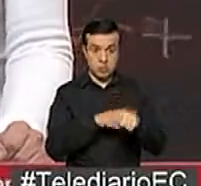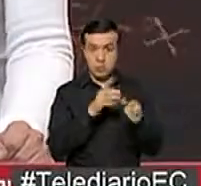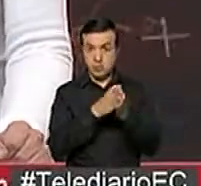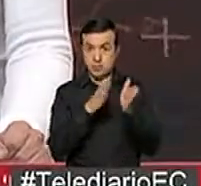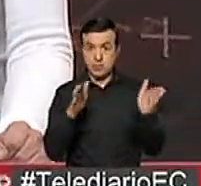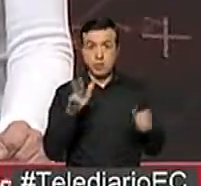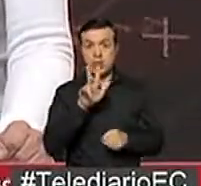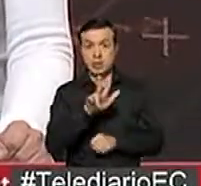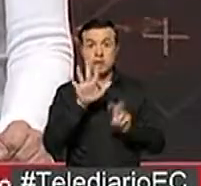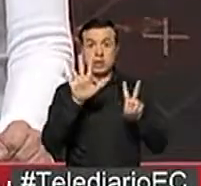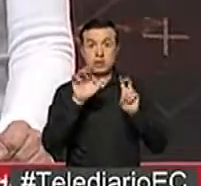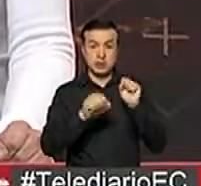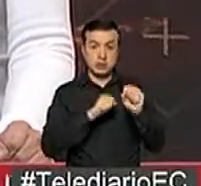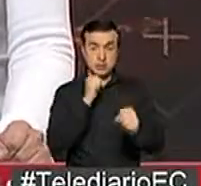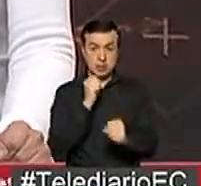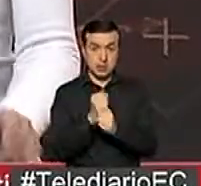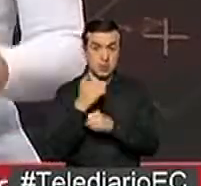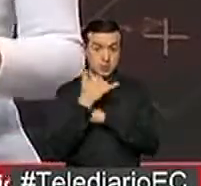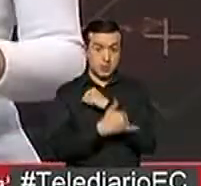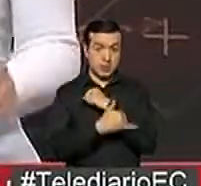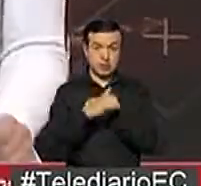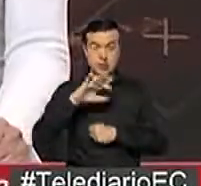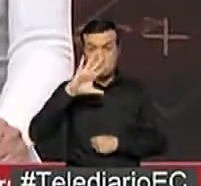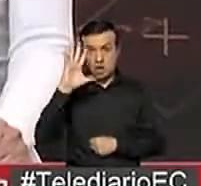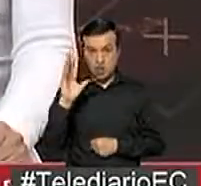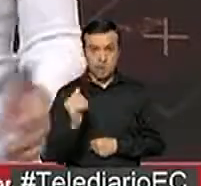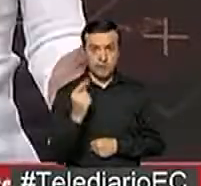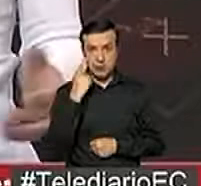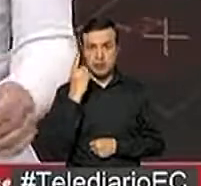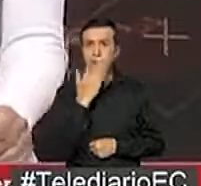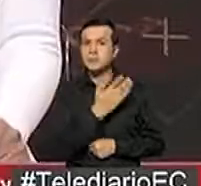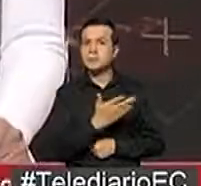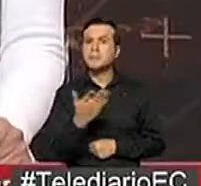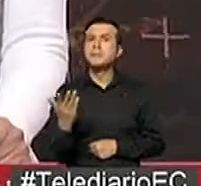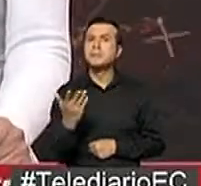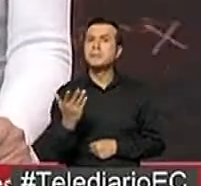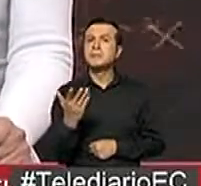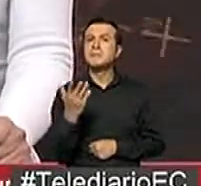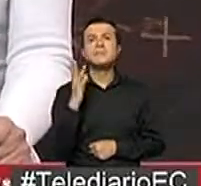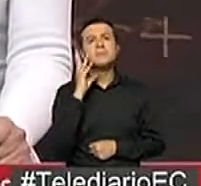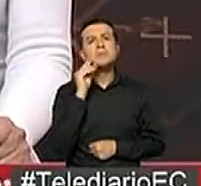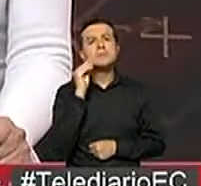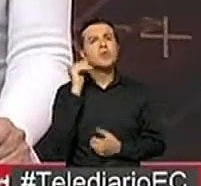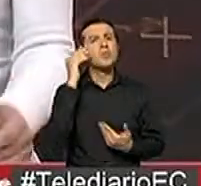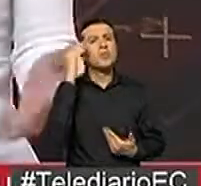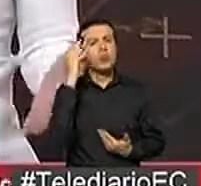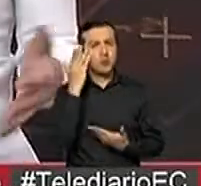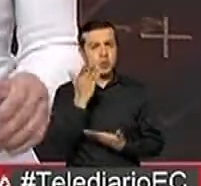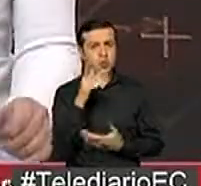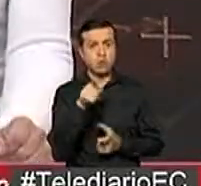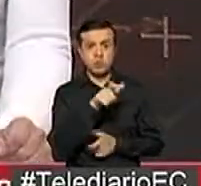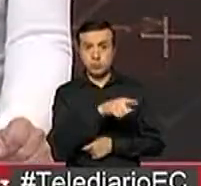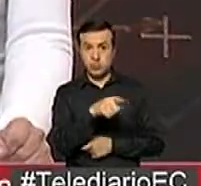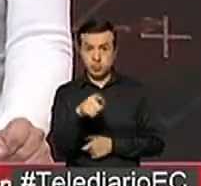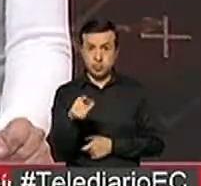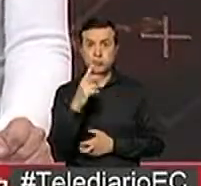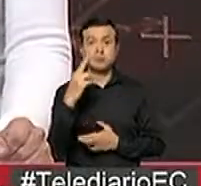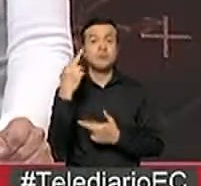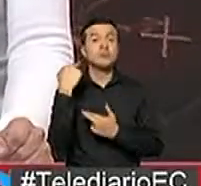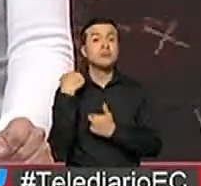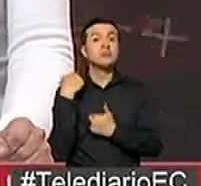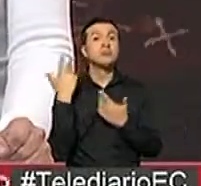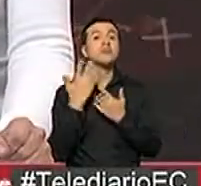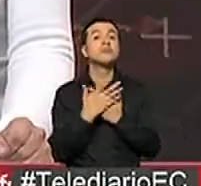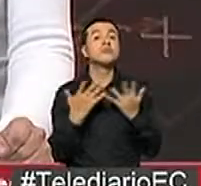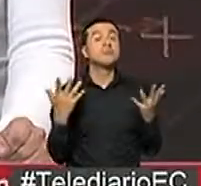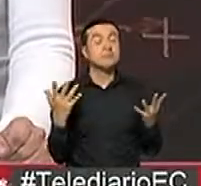37 años en el país africano. A continuación les contamos un poco más de la trayectoria política de quien se considera responsable